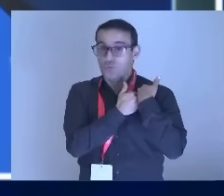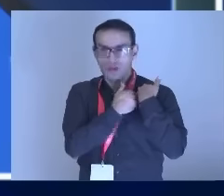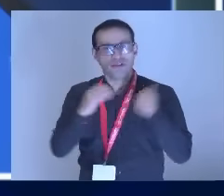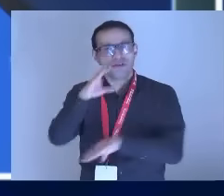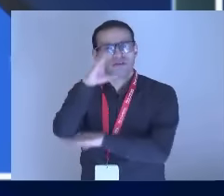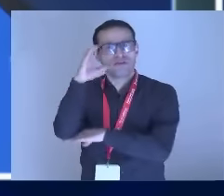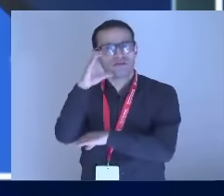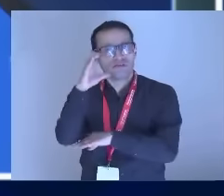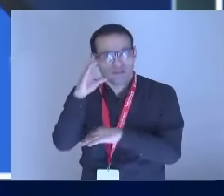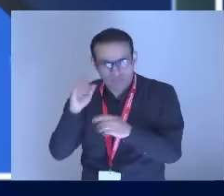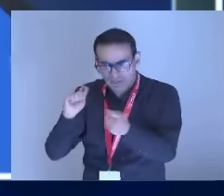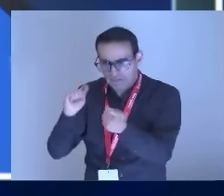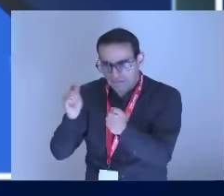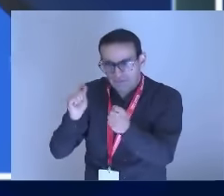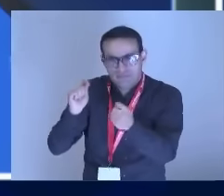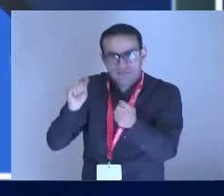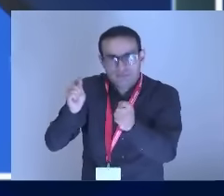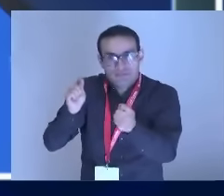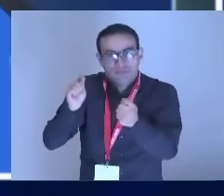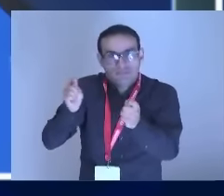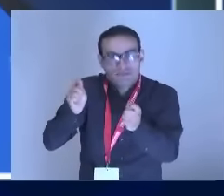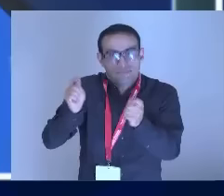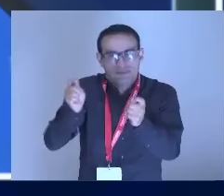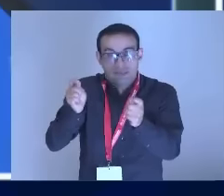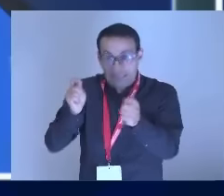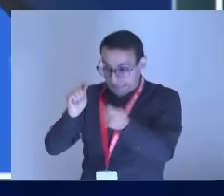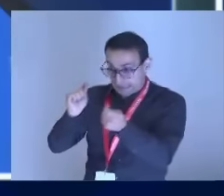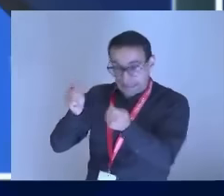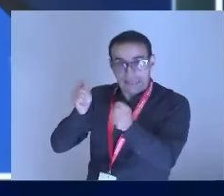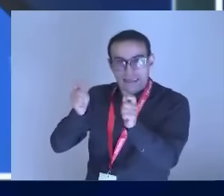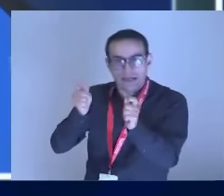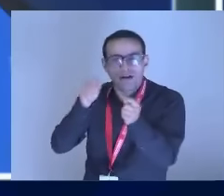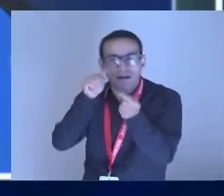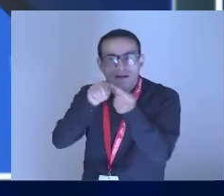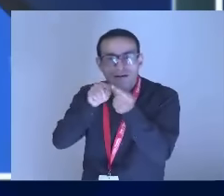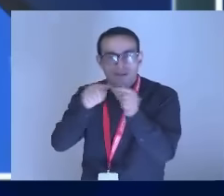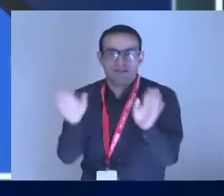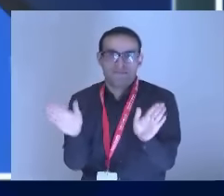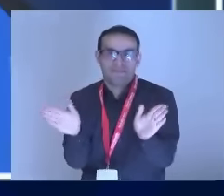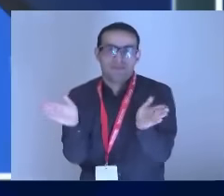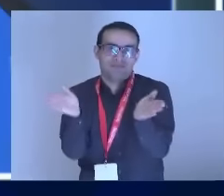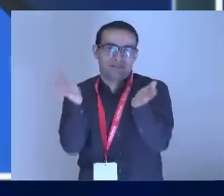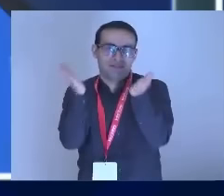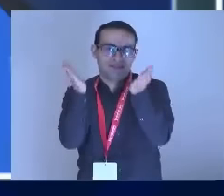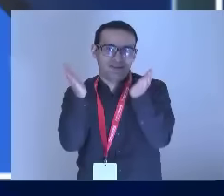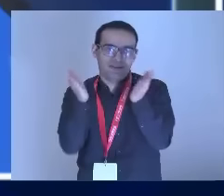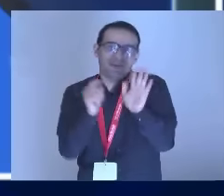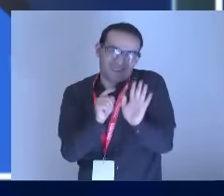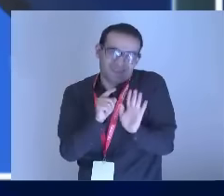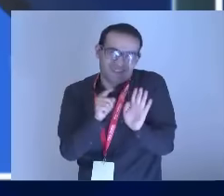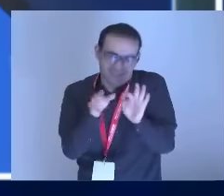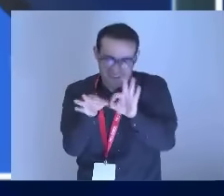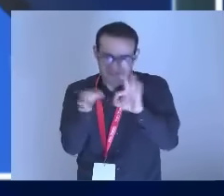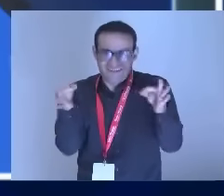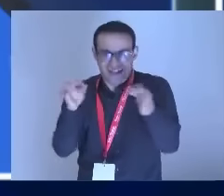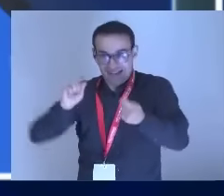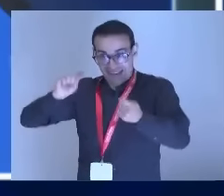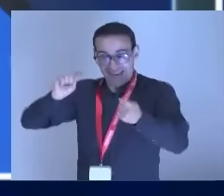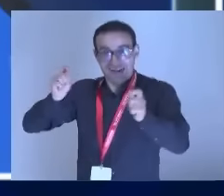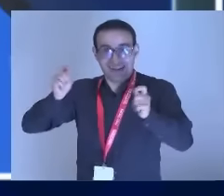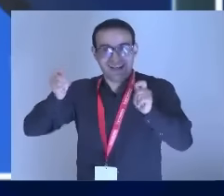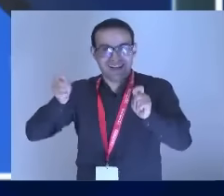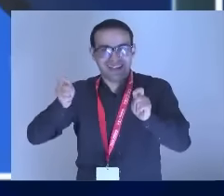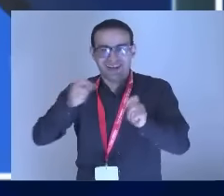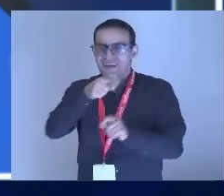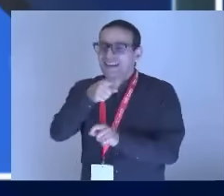transformación y lo importante es que sea para avanzar y mejorar Sé que suena a frase cliché pero definitivamente es